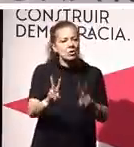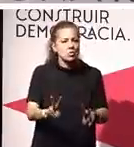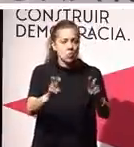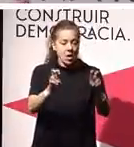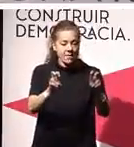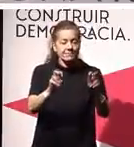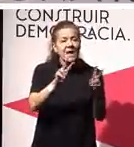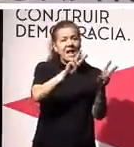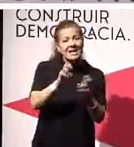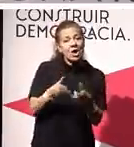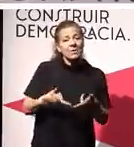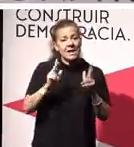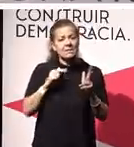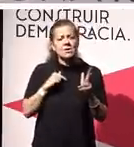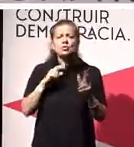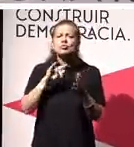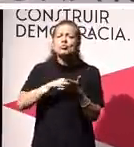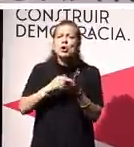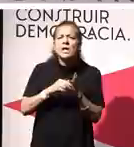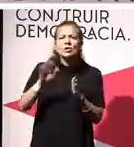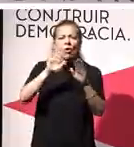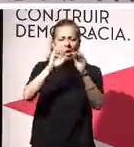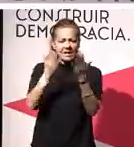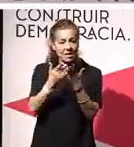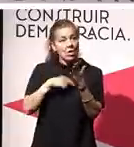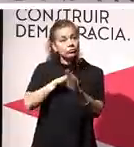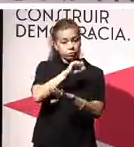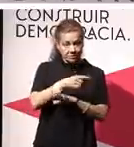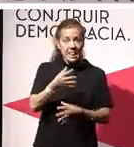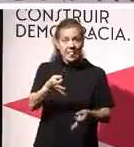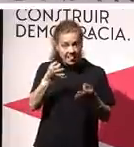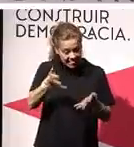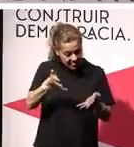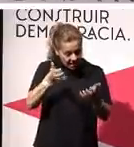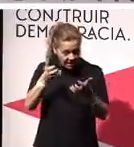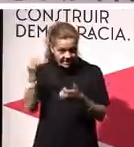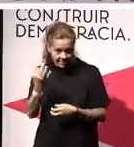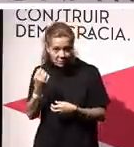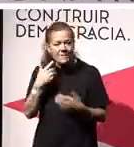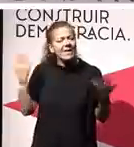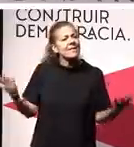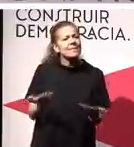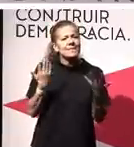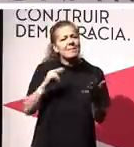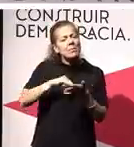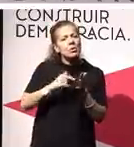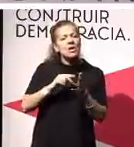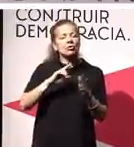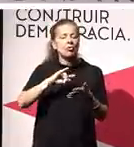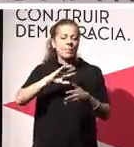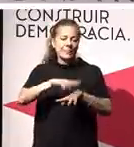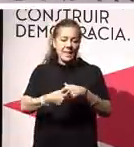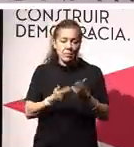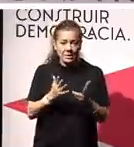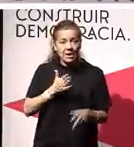El neoliberalismo es un proyecto internacional y su superación debe serlo también. Hay que impulsar el proyecto democrático y popular.